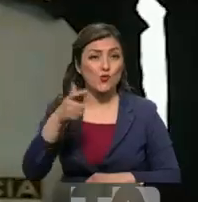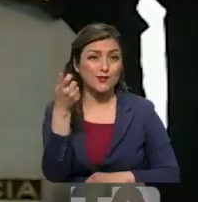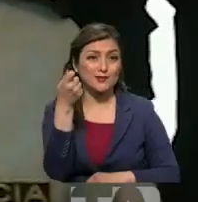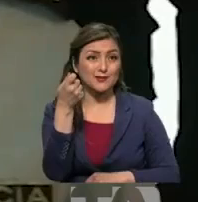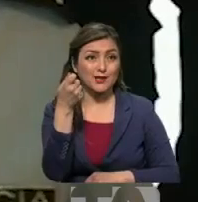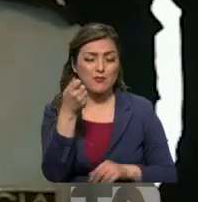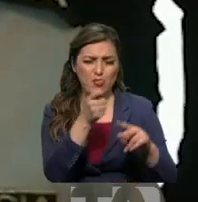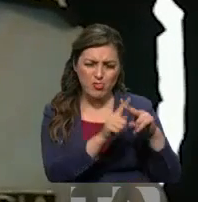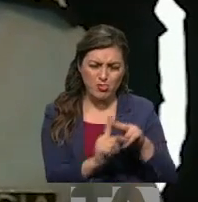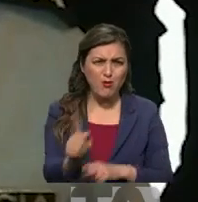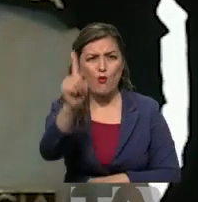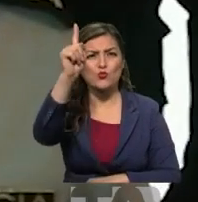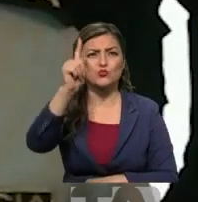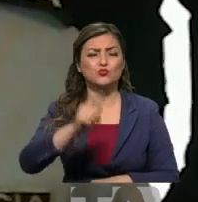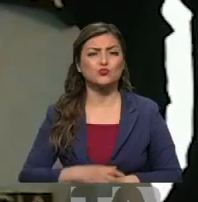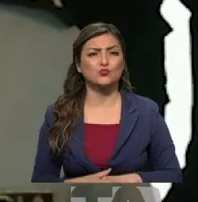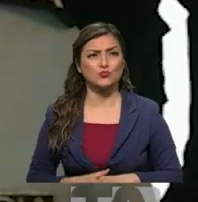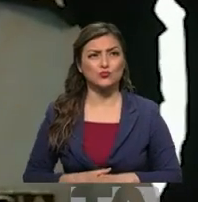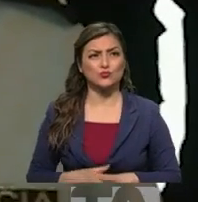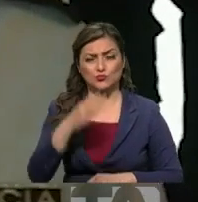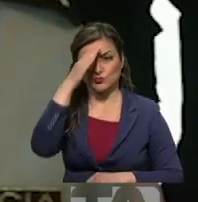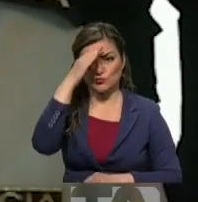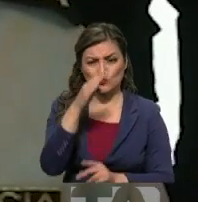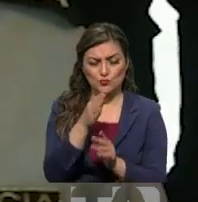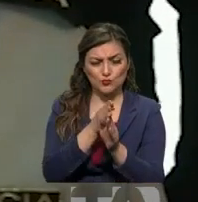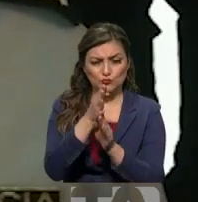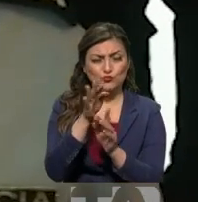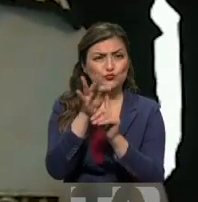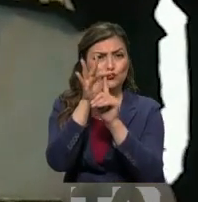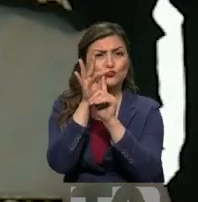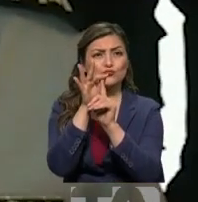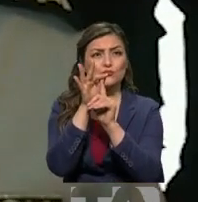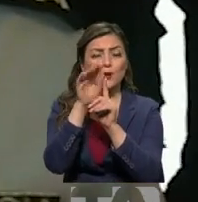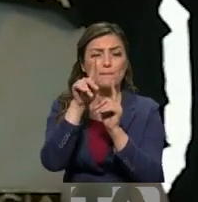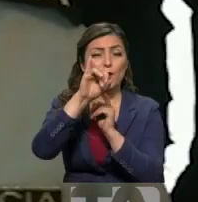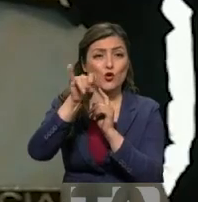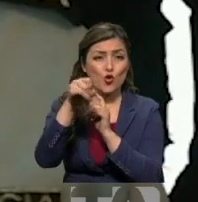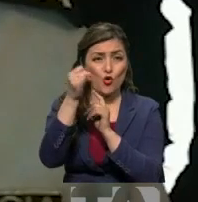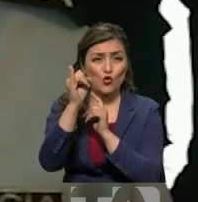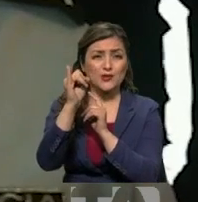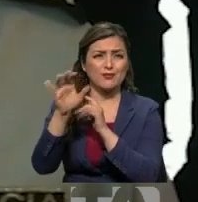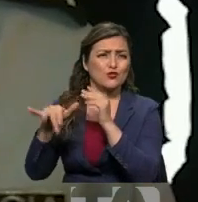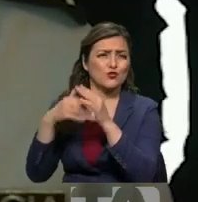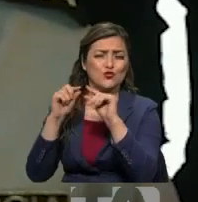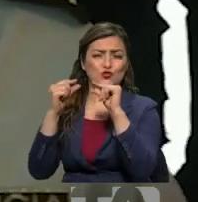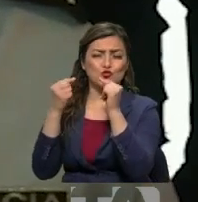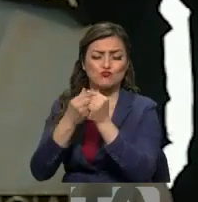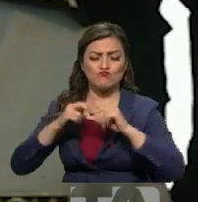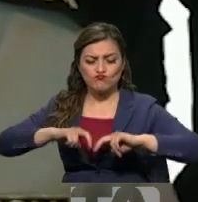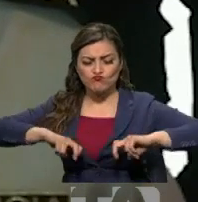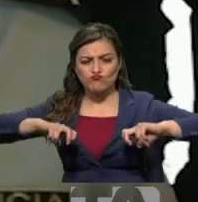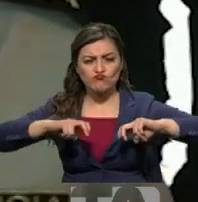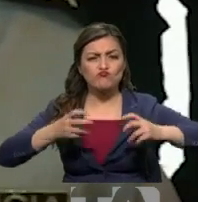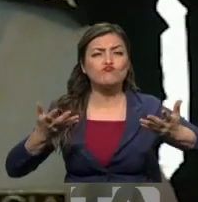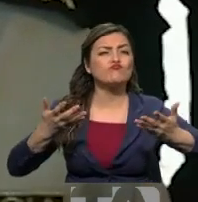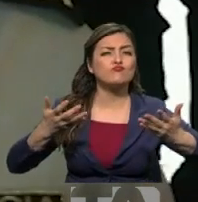escaparon. Estamos trabajando la dinastía de equipos del eje preventivo con operativos, lo que hace la DGI, la PJ, relaciones de investigación para tratar